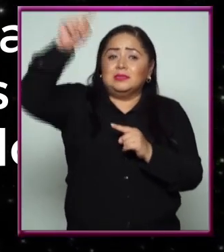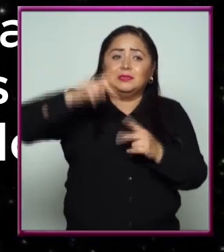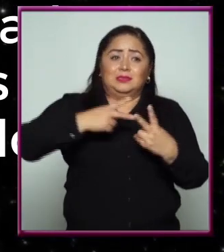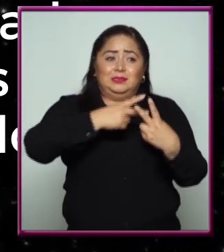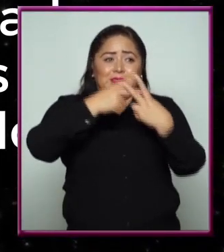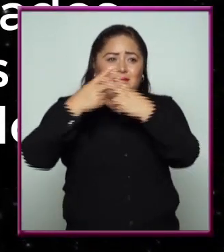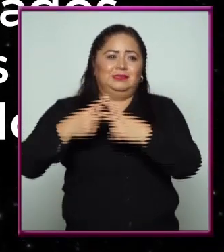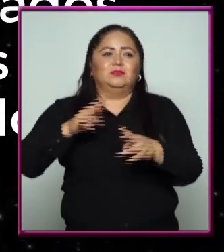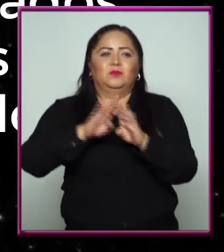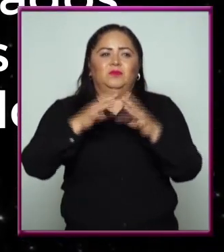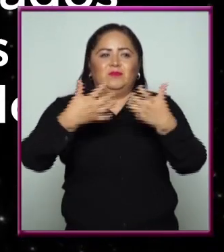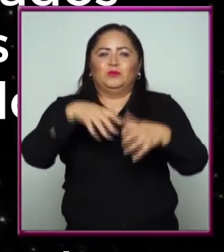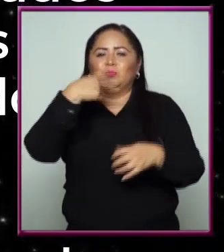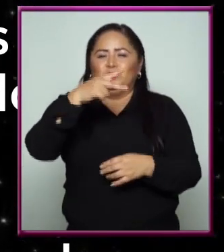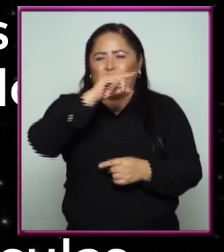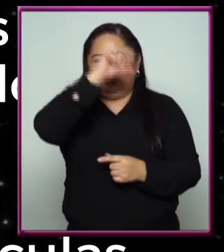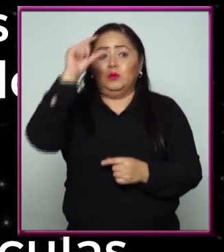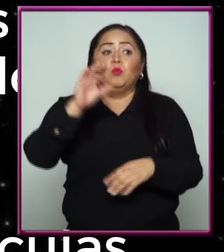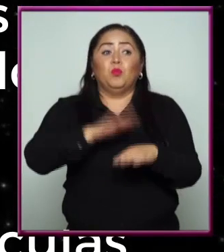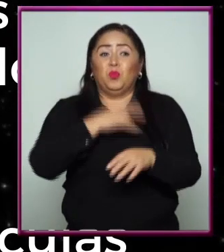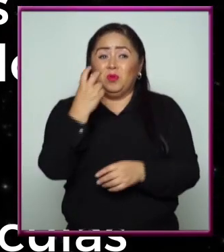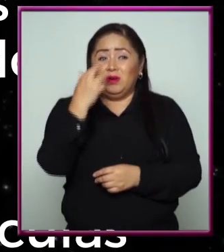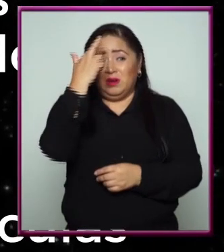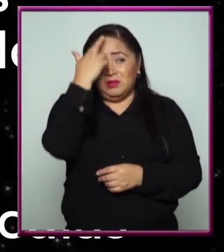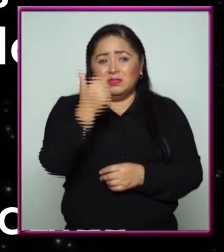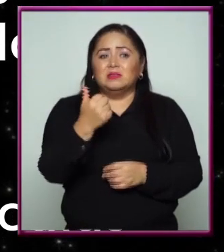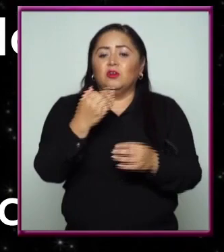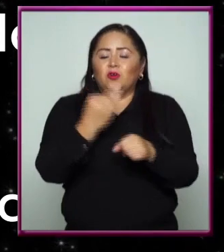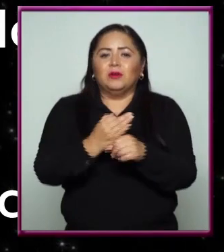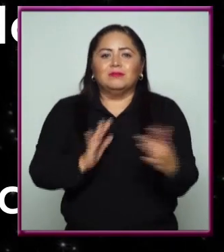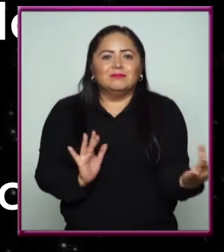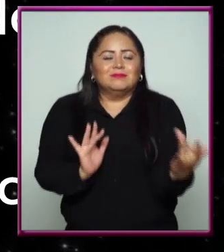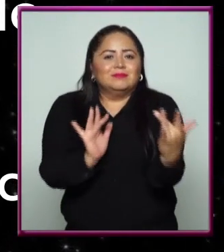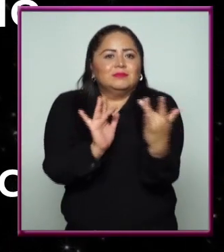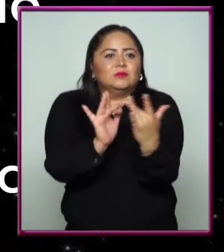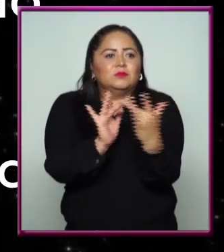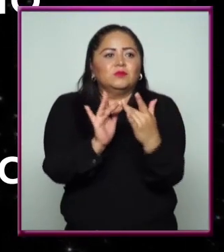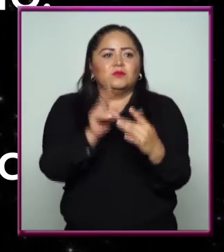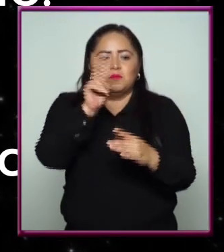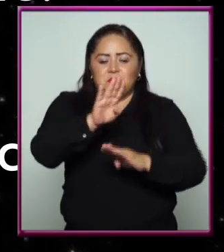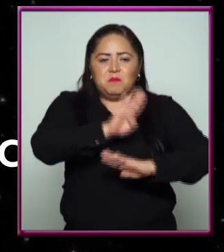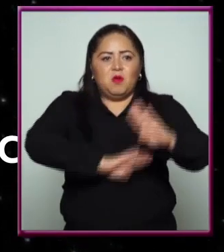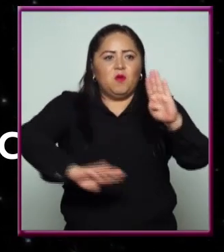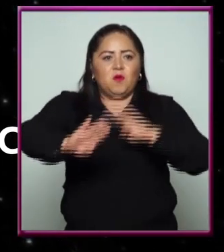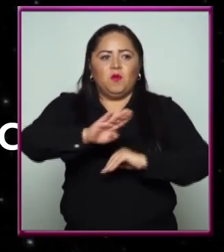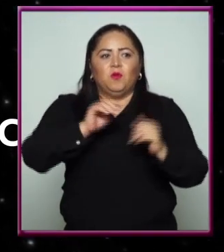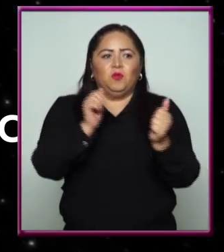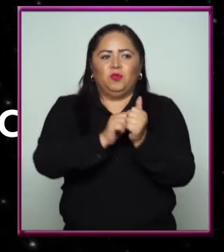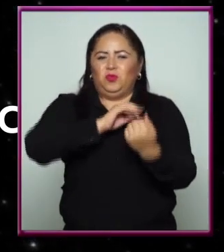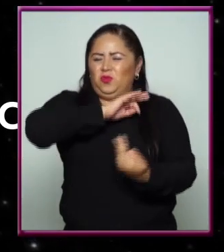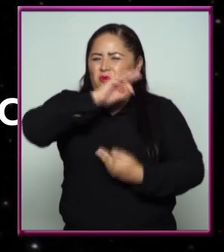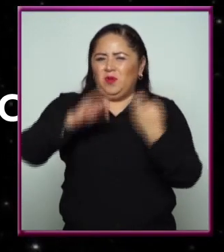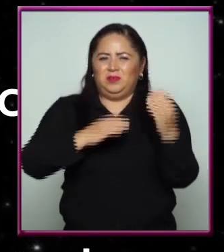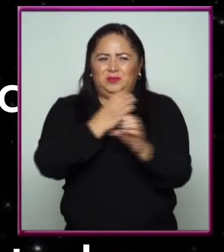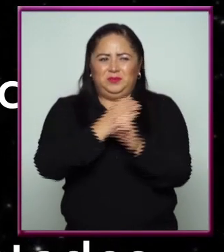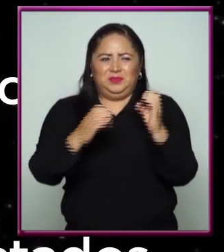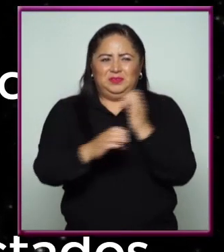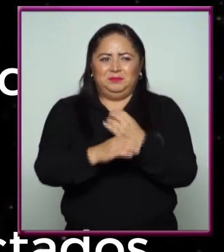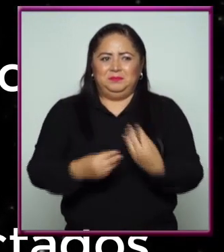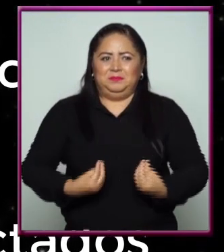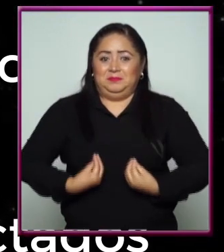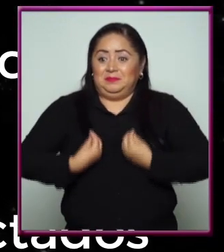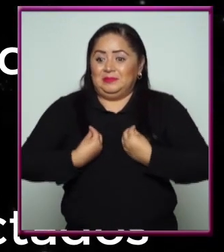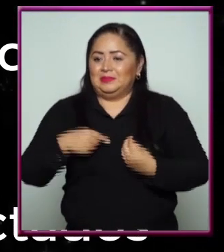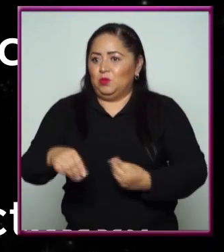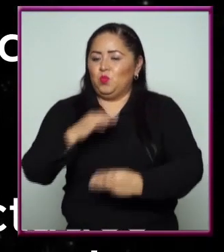los fabricaron en sus núcleos. Por esta razón, estamos conectados biológicamente con todas las